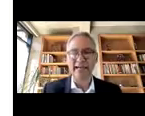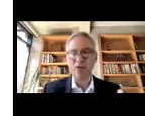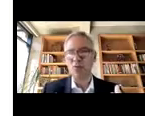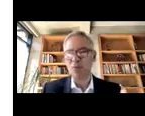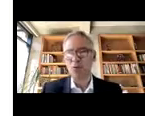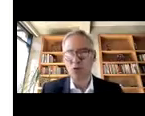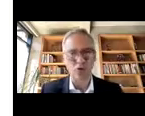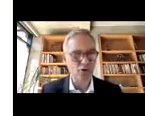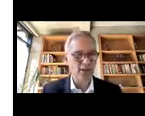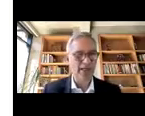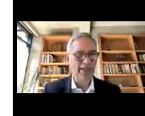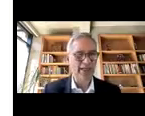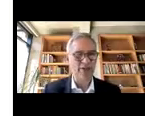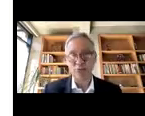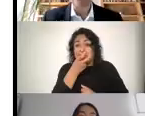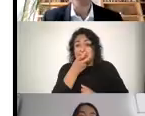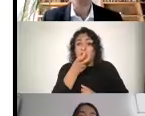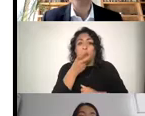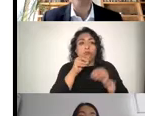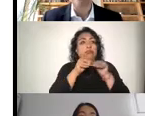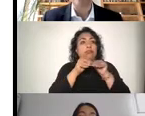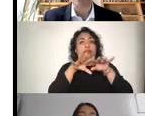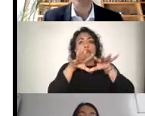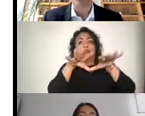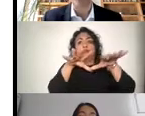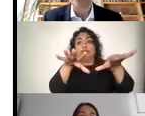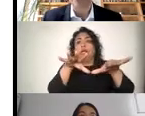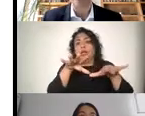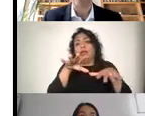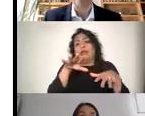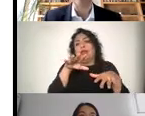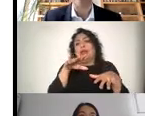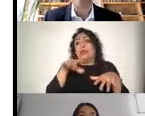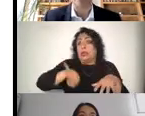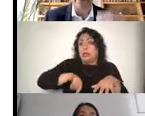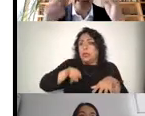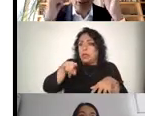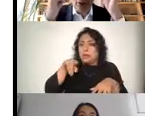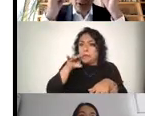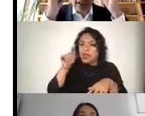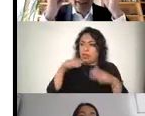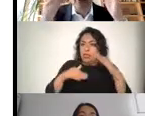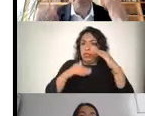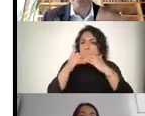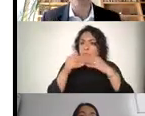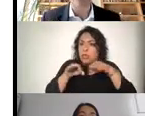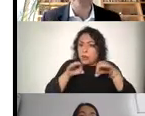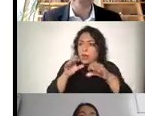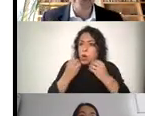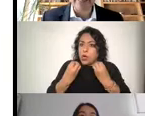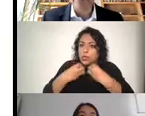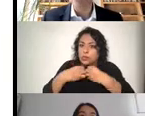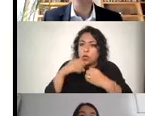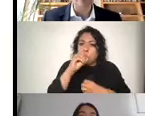ha llegado un poco a los medios por el interés que hubo en los medios de que se limite el trabajo de las organizaciones